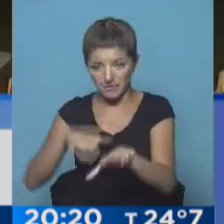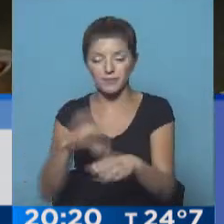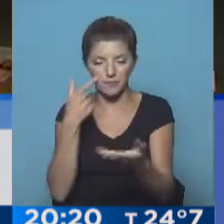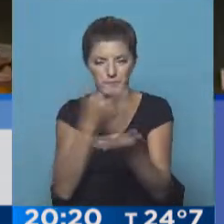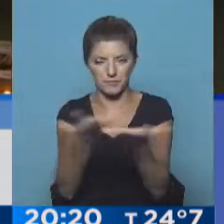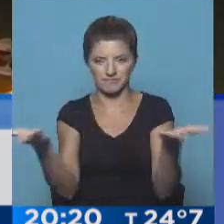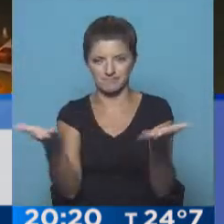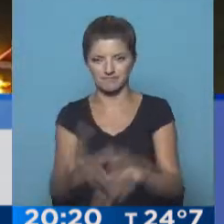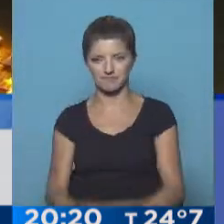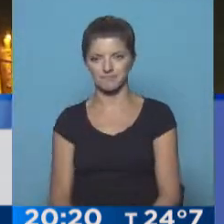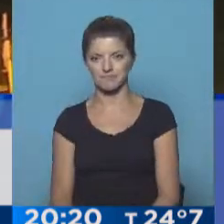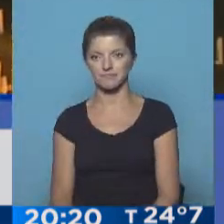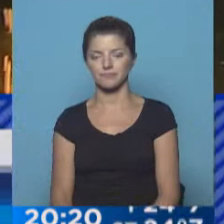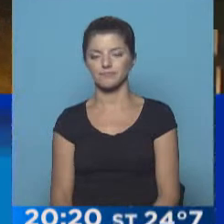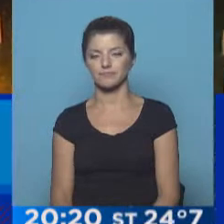veamos.